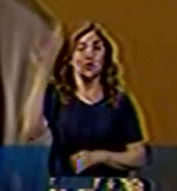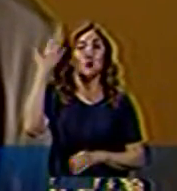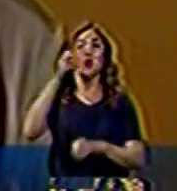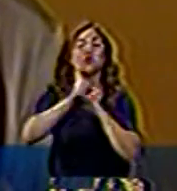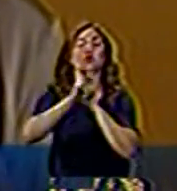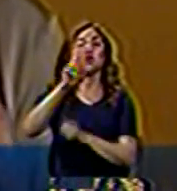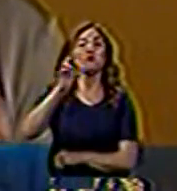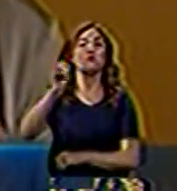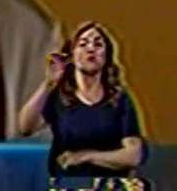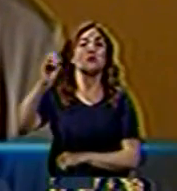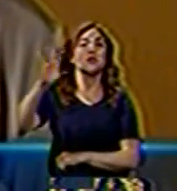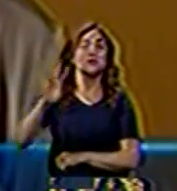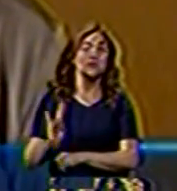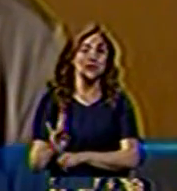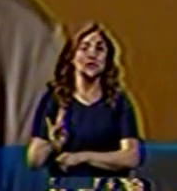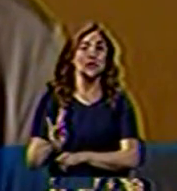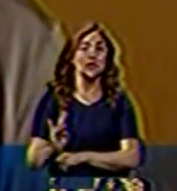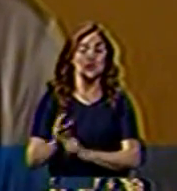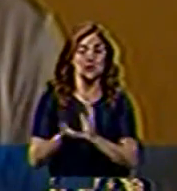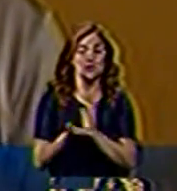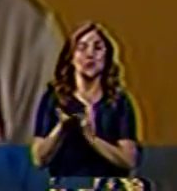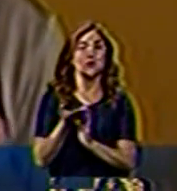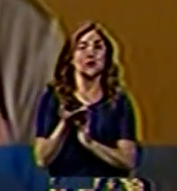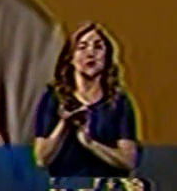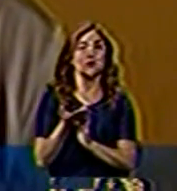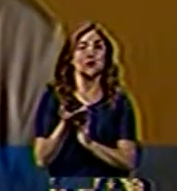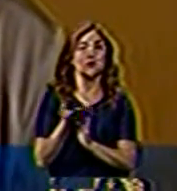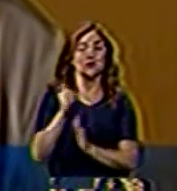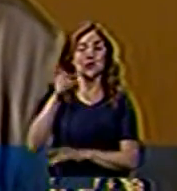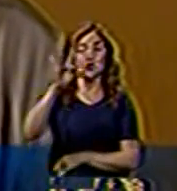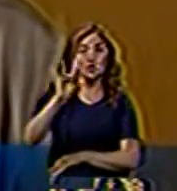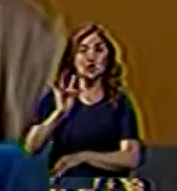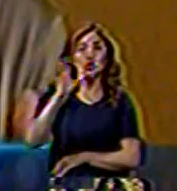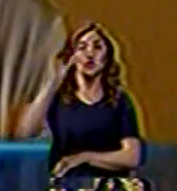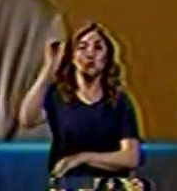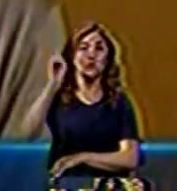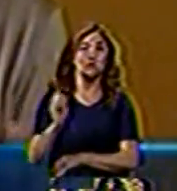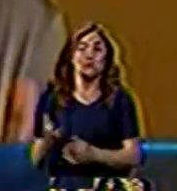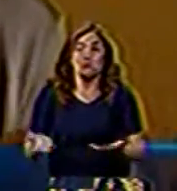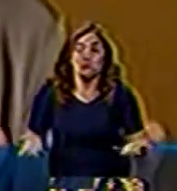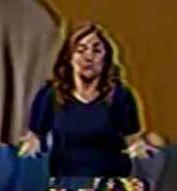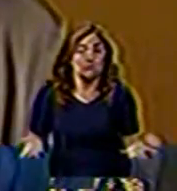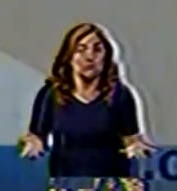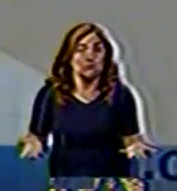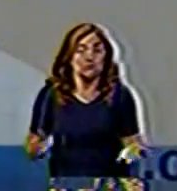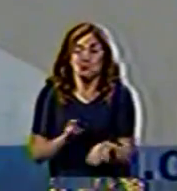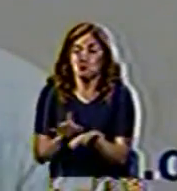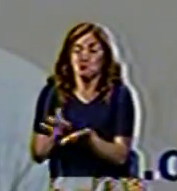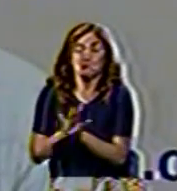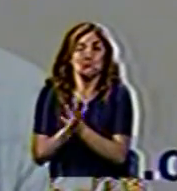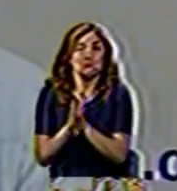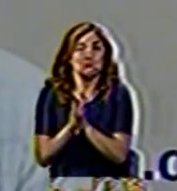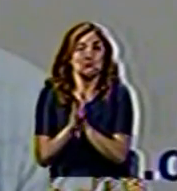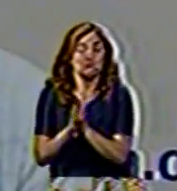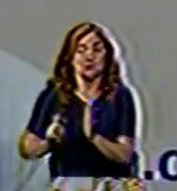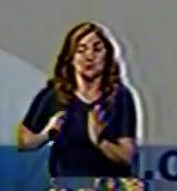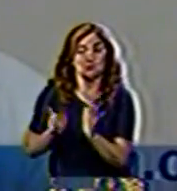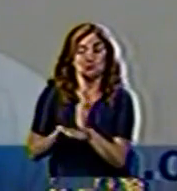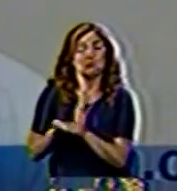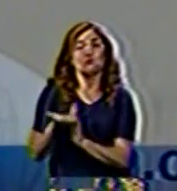en el 2007, una fijación, un incremento del 18%, pero sin embargo, eso no se dio. Si subimos el